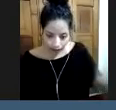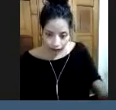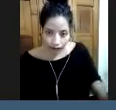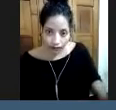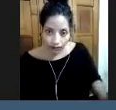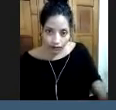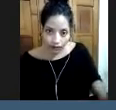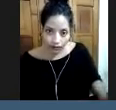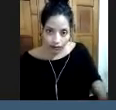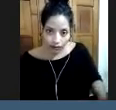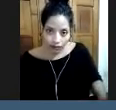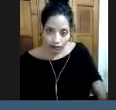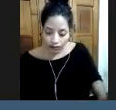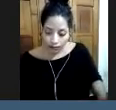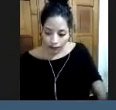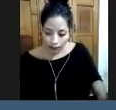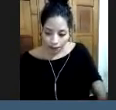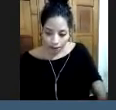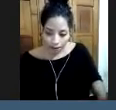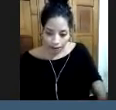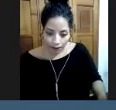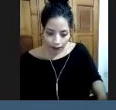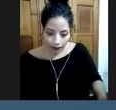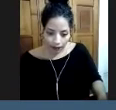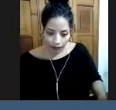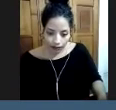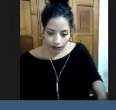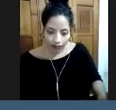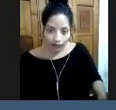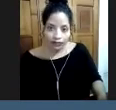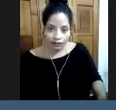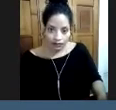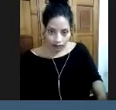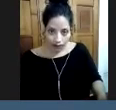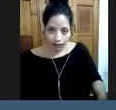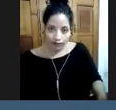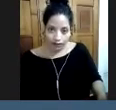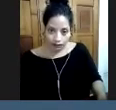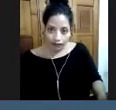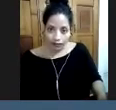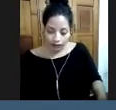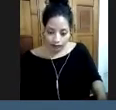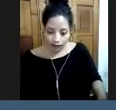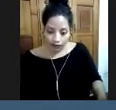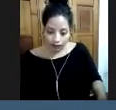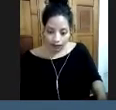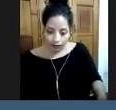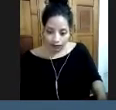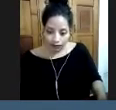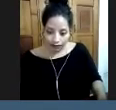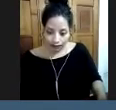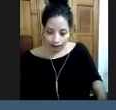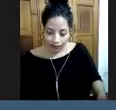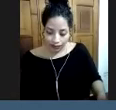un control sobre lo que ella puede ver en internet, sobre lo que los sitios que ella puede